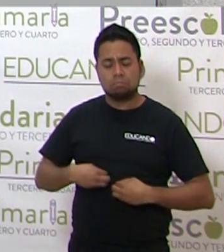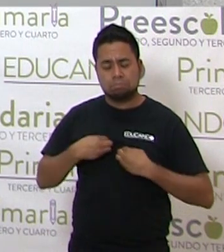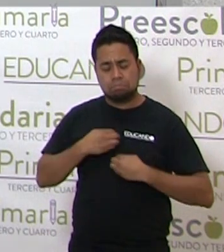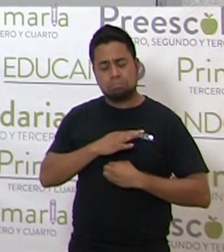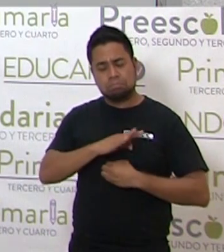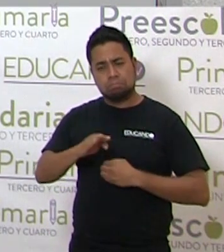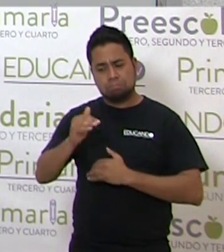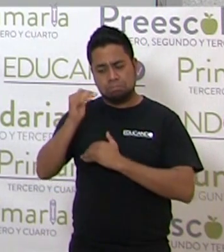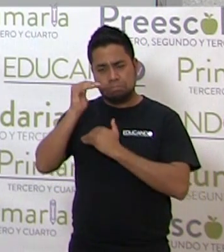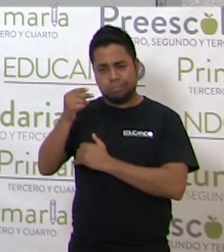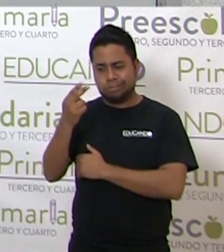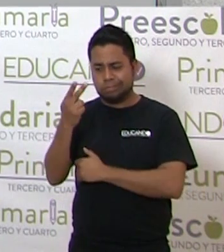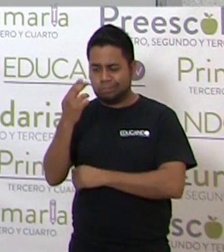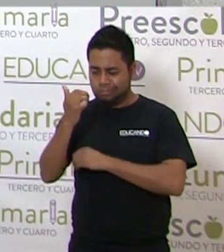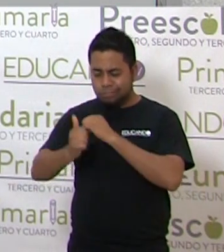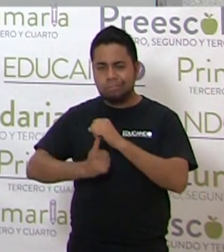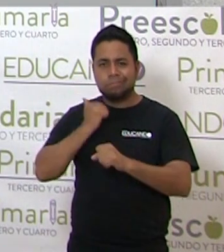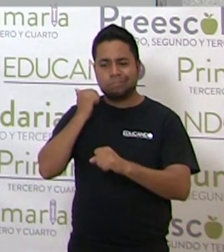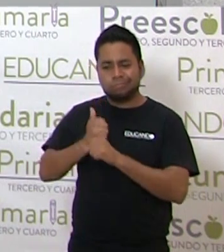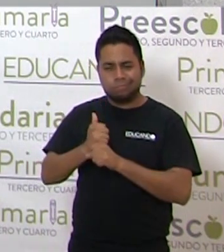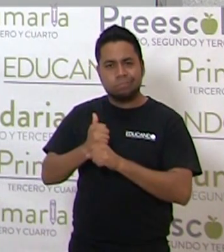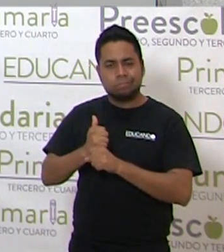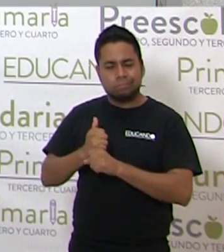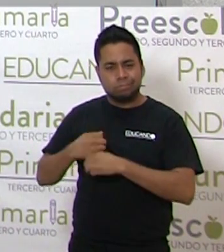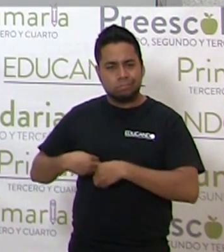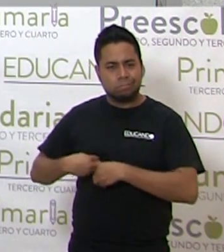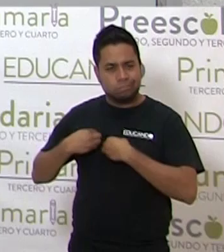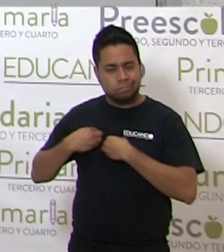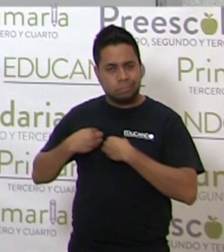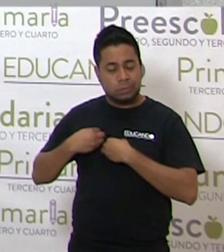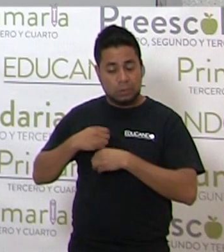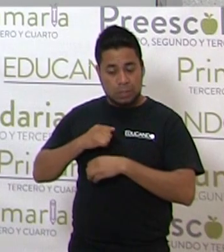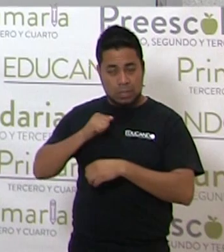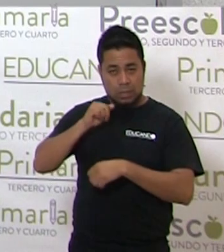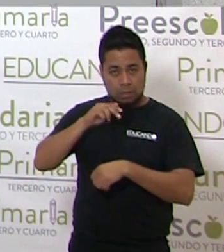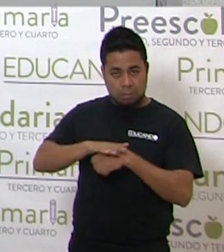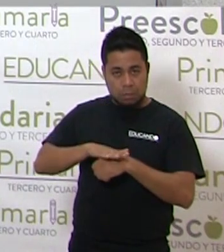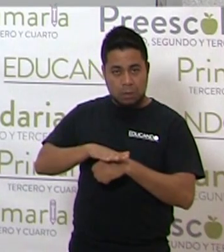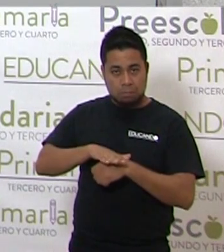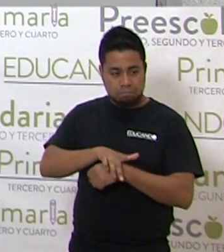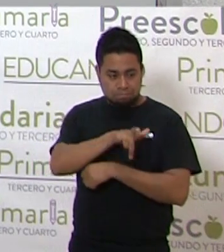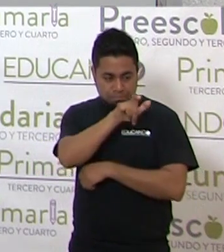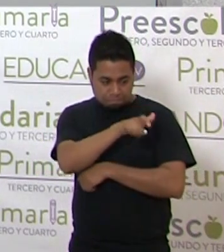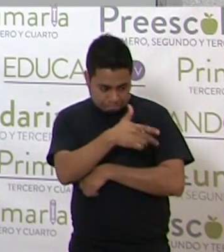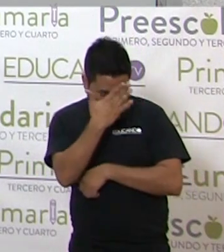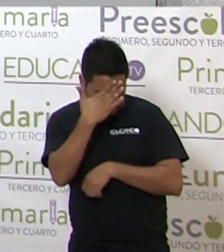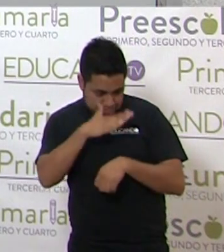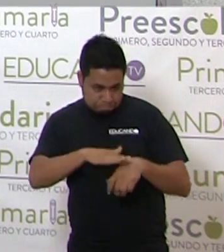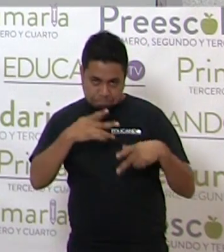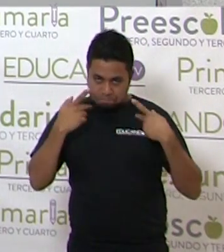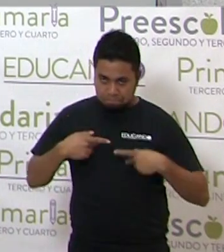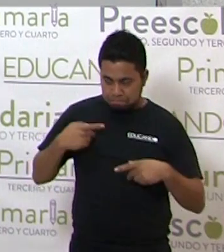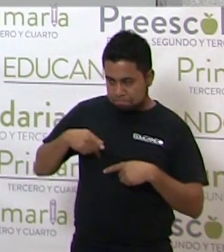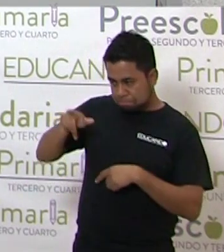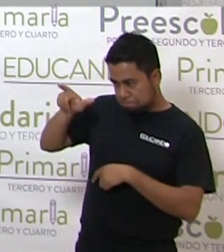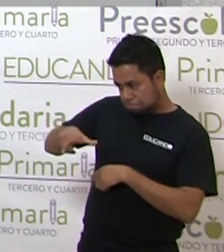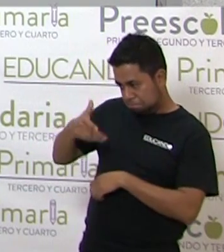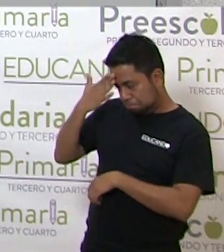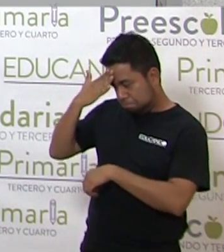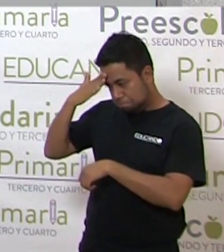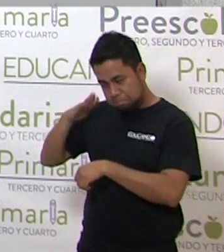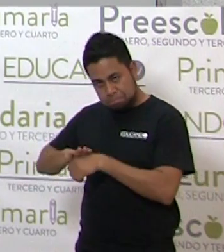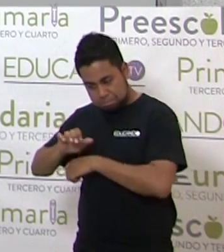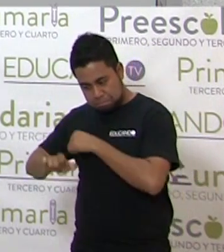hasta 25 años. Además, pueden recordar a personas y otros animales.